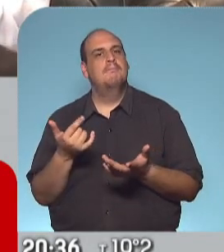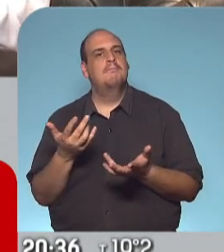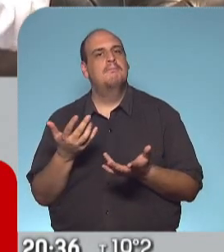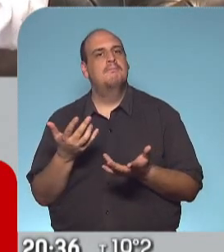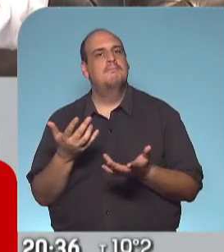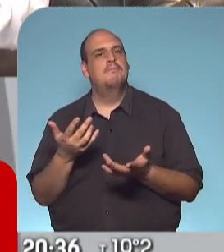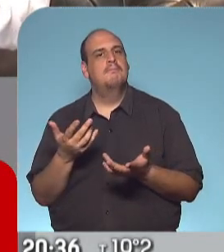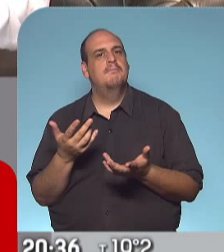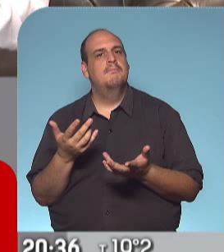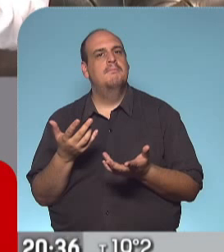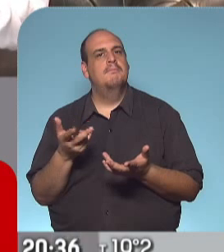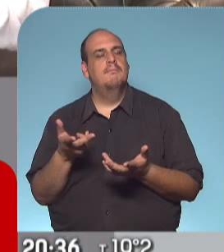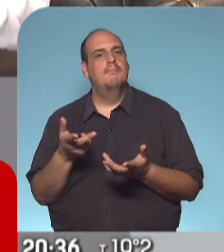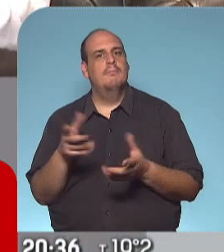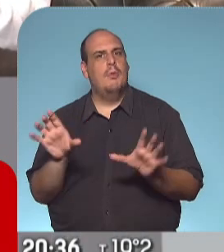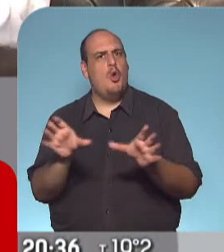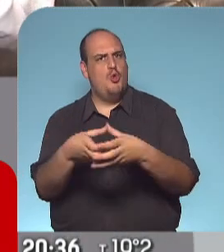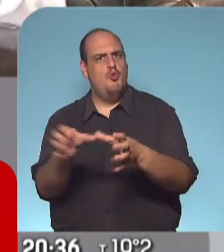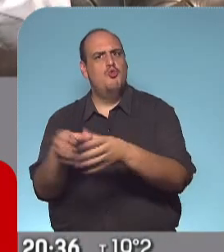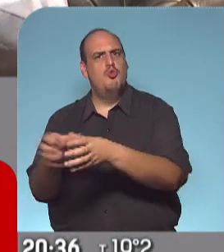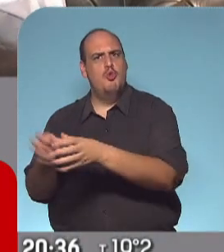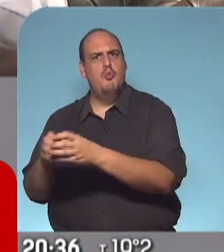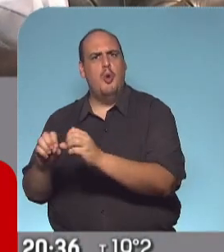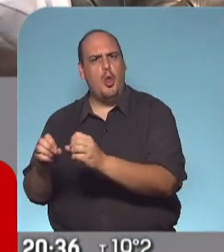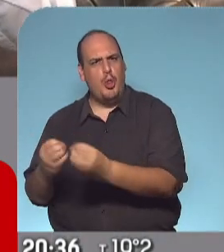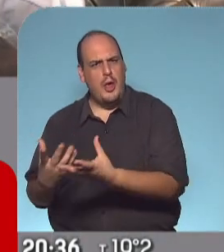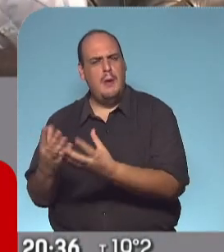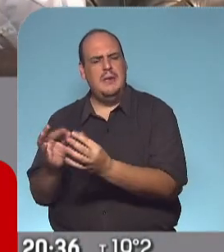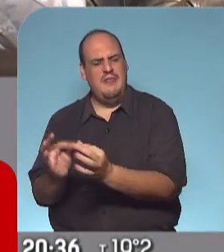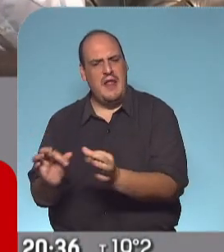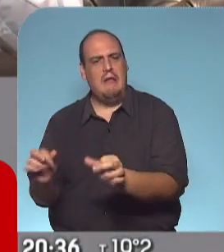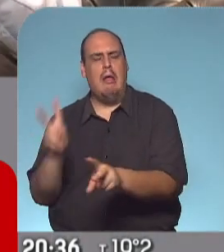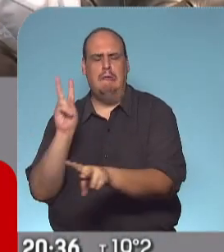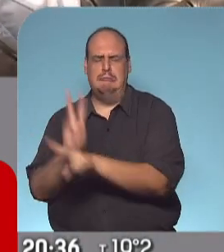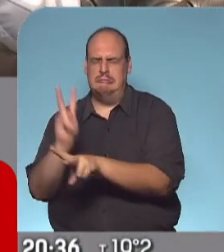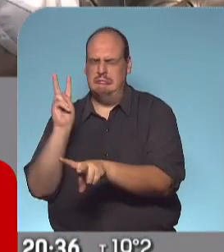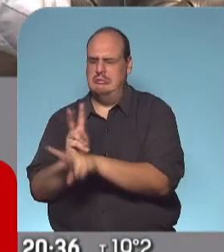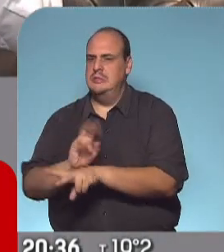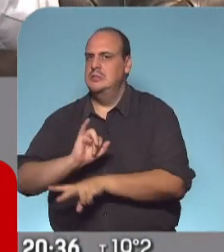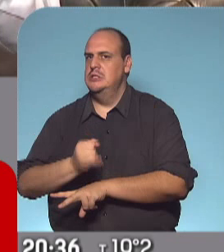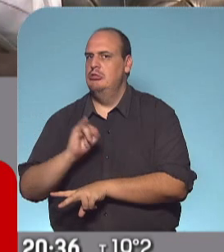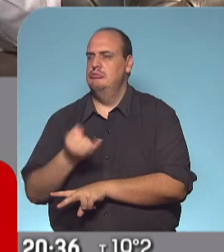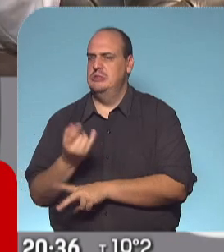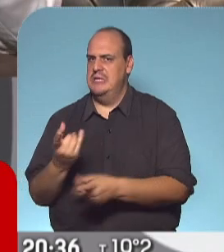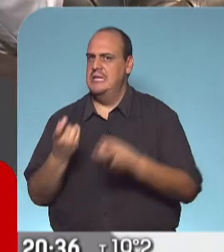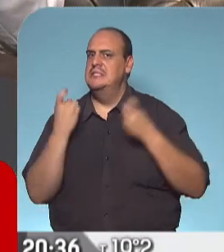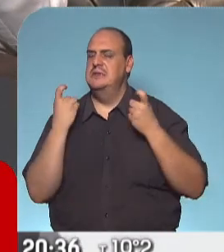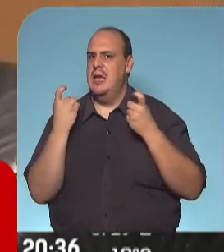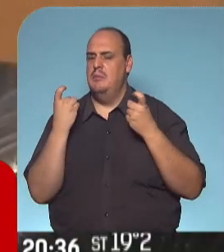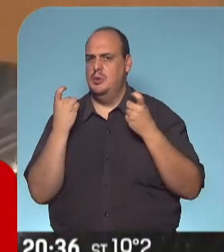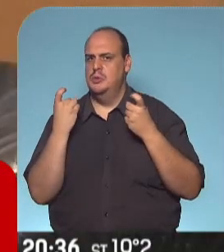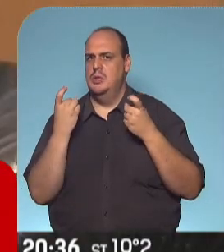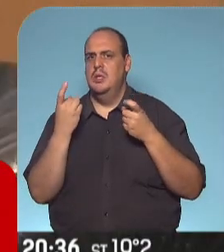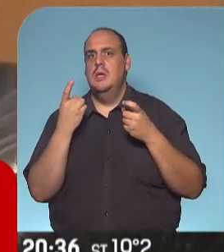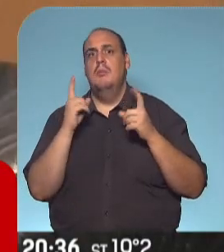de proteger a sectores que han quedado en un estado crítico y al mismo tiempo tenemos restricciones muy